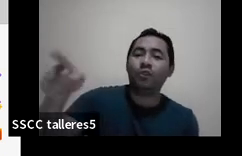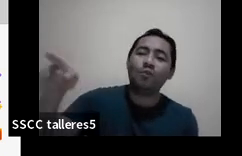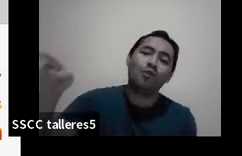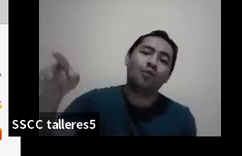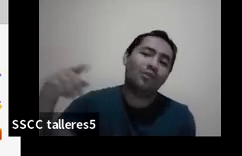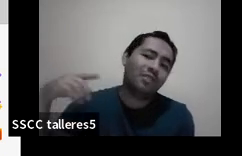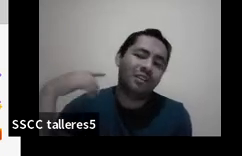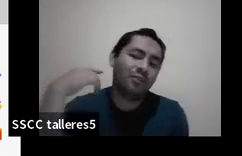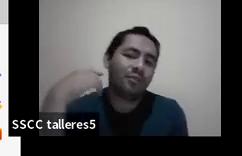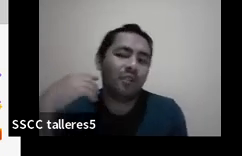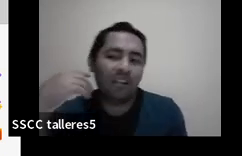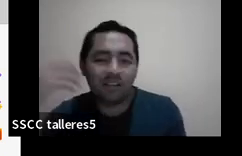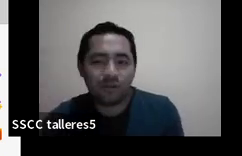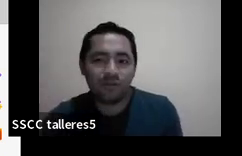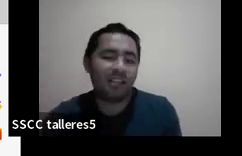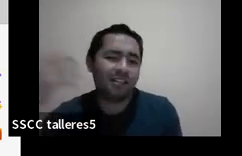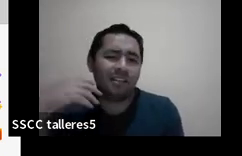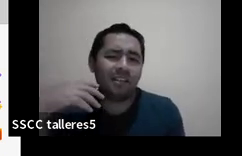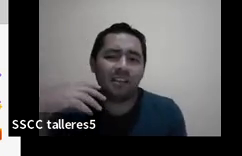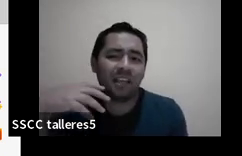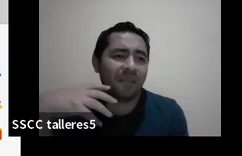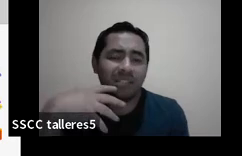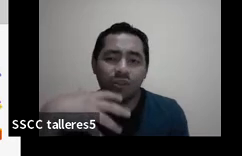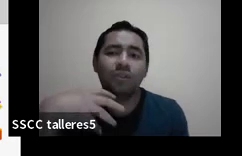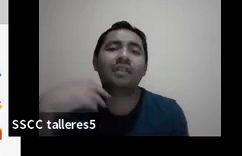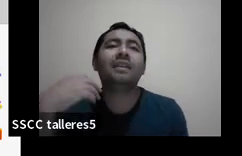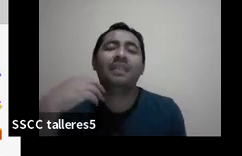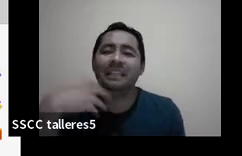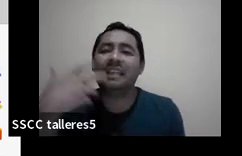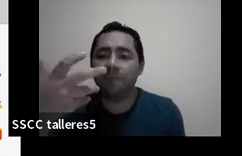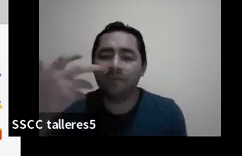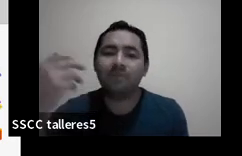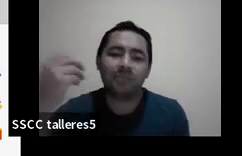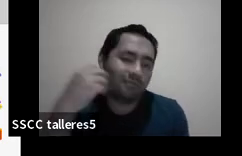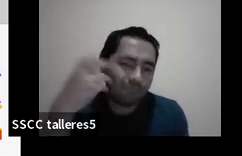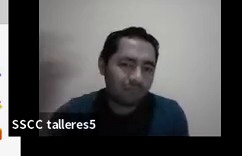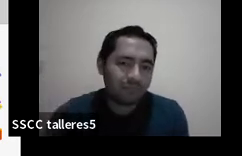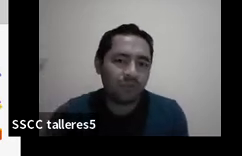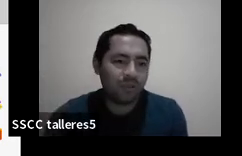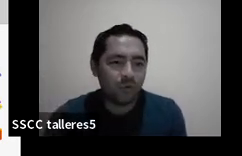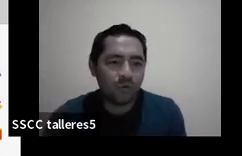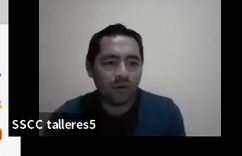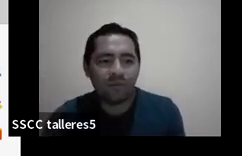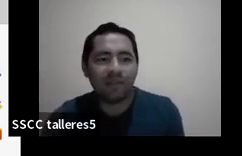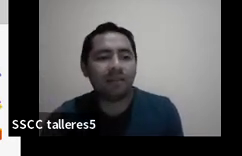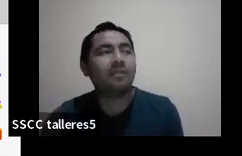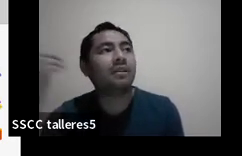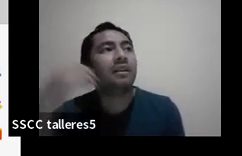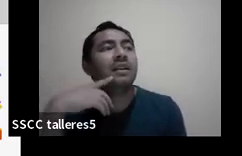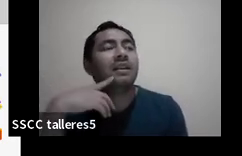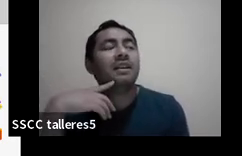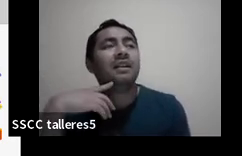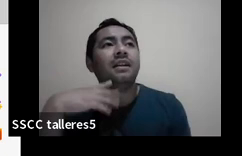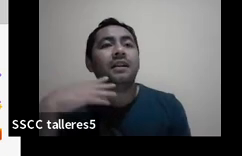tú eres sordomudo, y el sordo te dice, ¿qué me has dicho? Y te habla, ¿no? Entonces, no es mudo, obviamente,